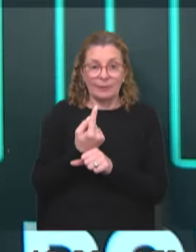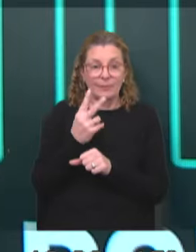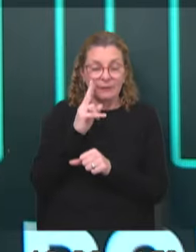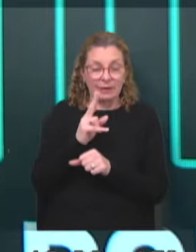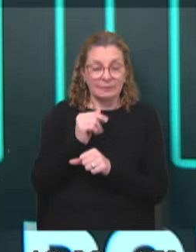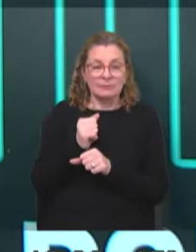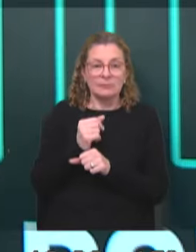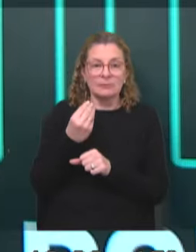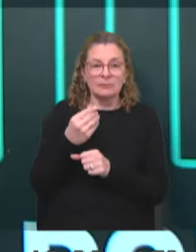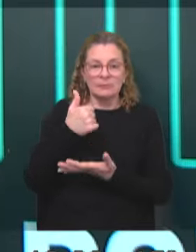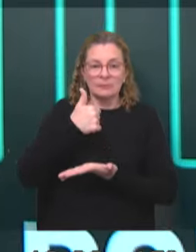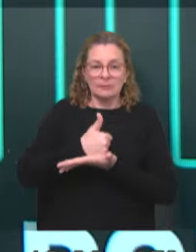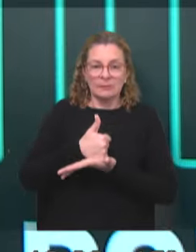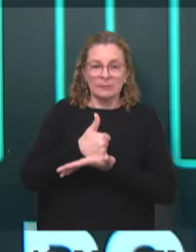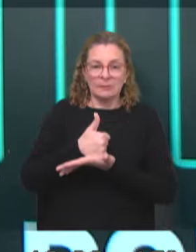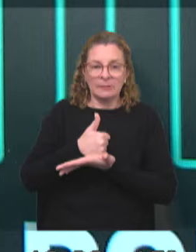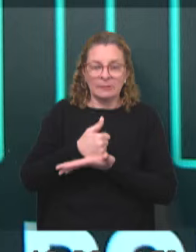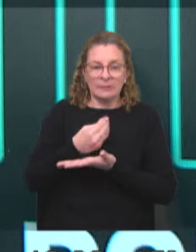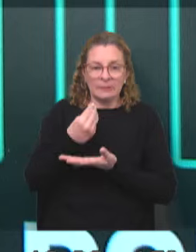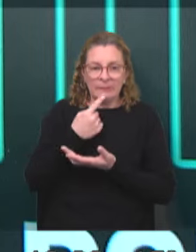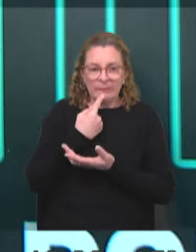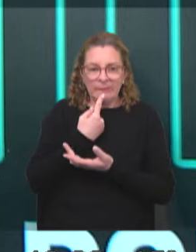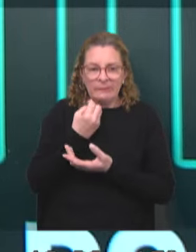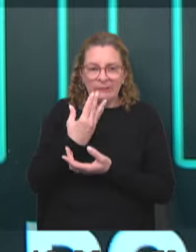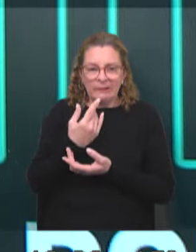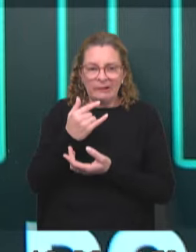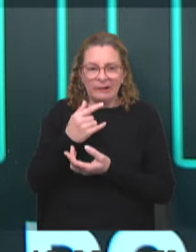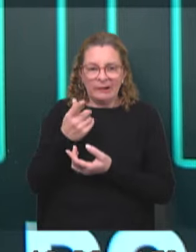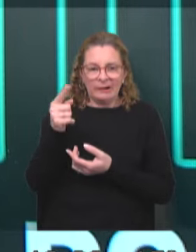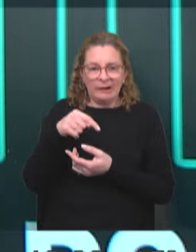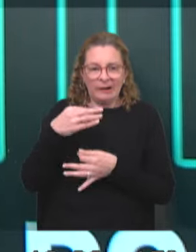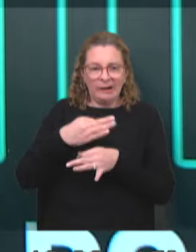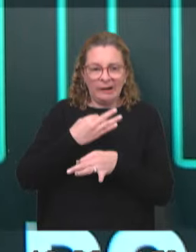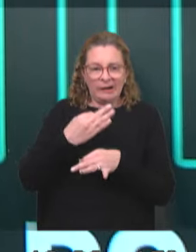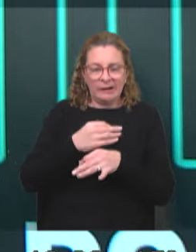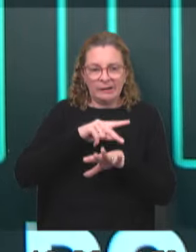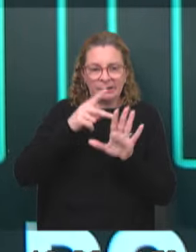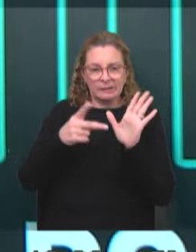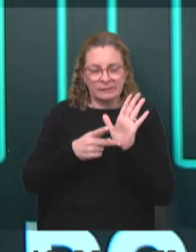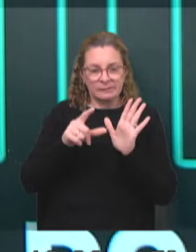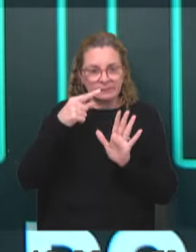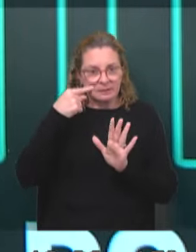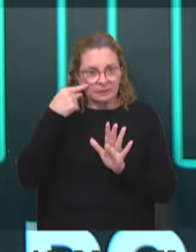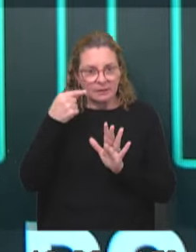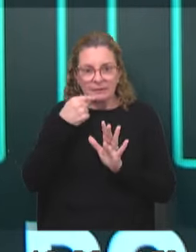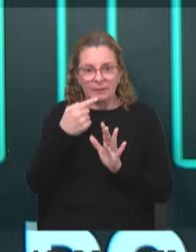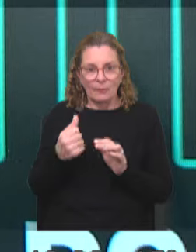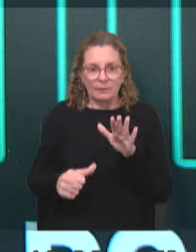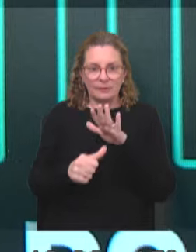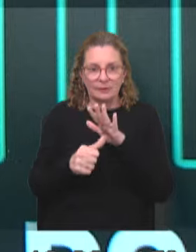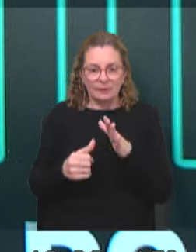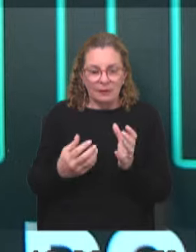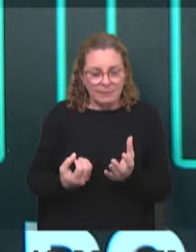considerar Cómo se está posicionando que la duda era bueno bordaberry viene a apoyar el proyecto ogeda digamos ese liderazgo